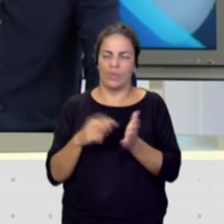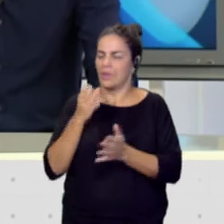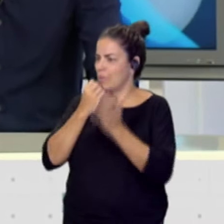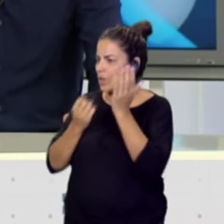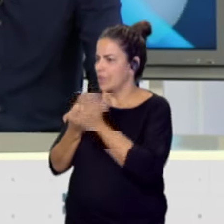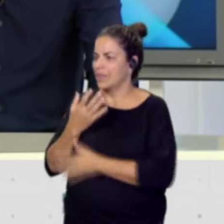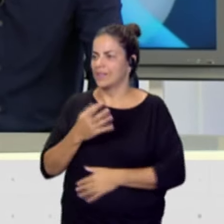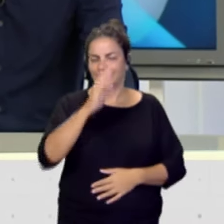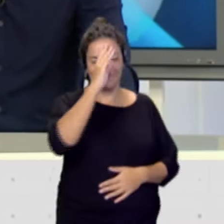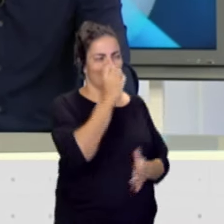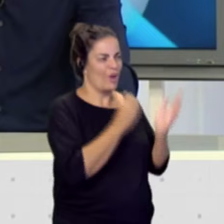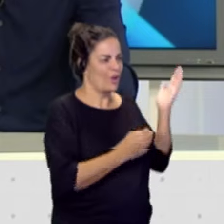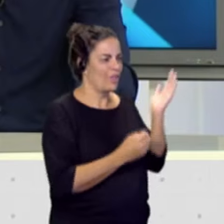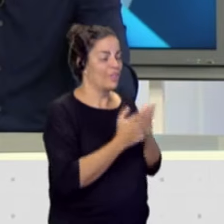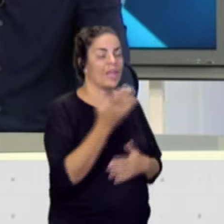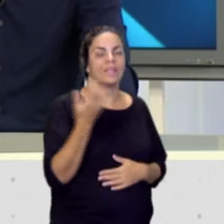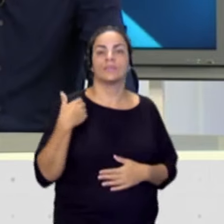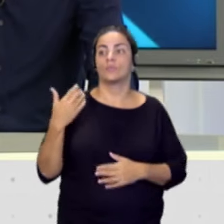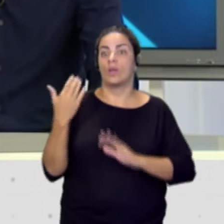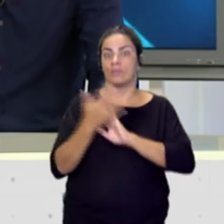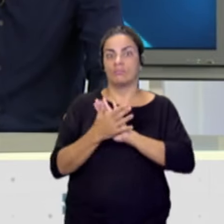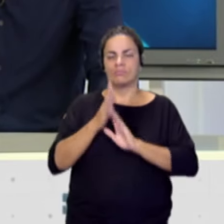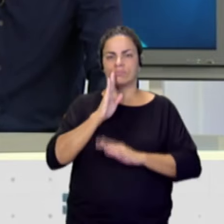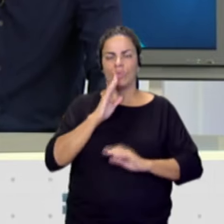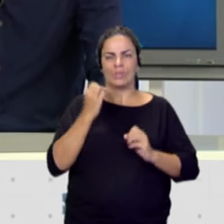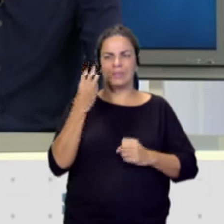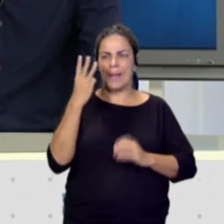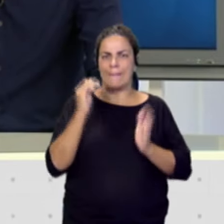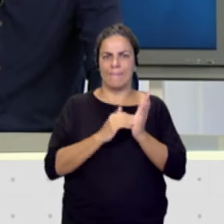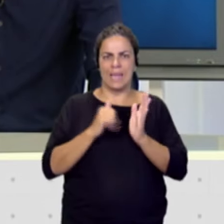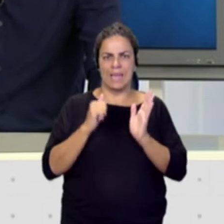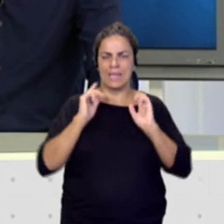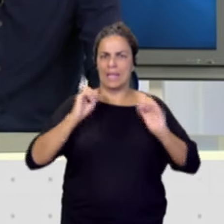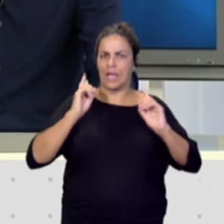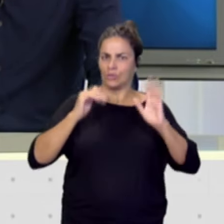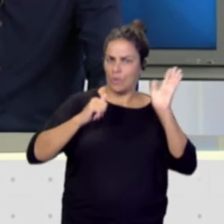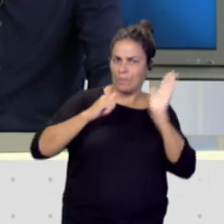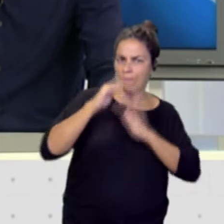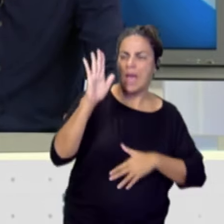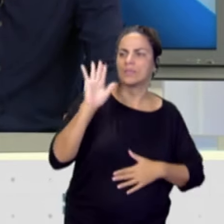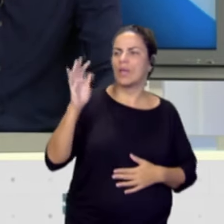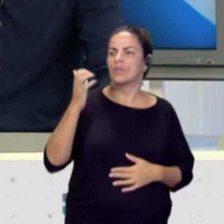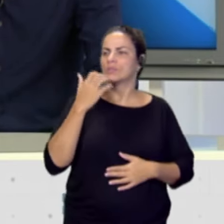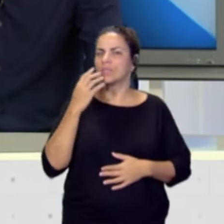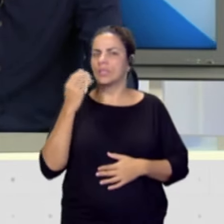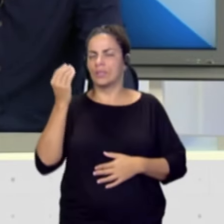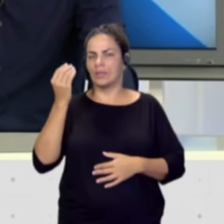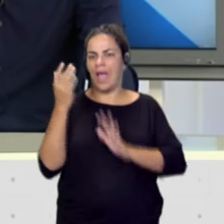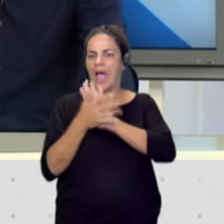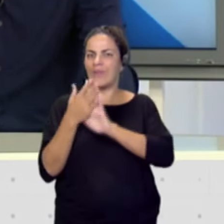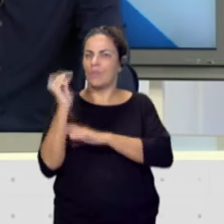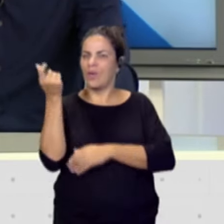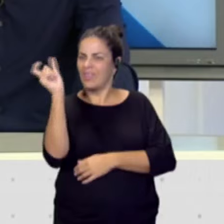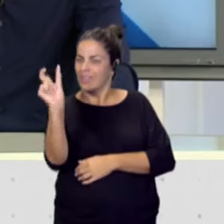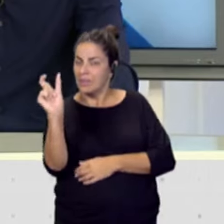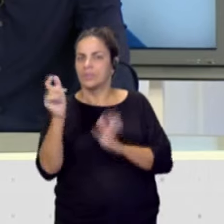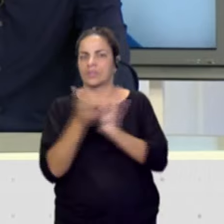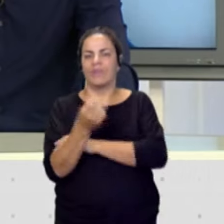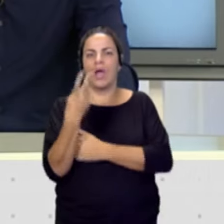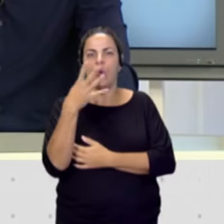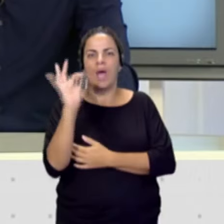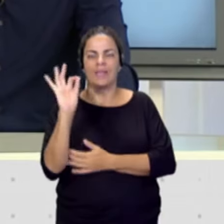buenos días. Bueno, hablamos de esos 3.000 casos, Samuel, pero si ya nos pasamos a las cuantías económicas, son 40 millones